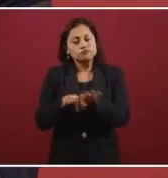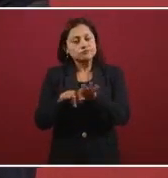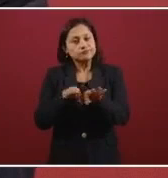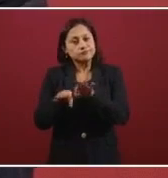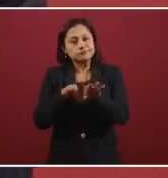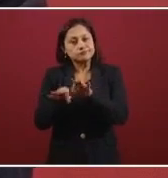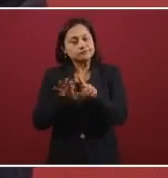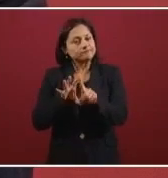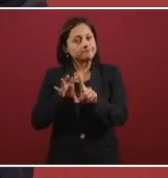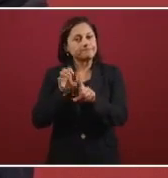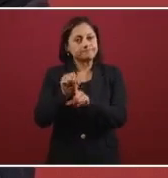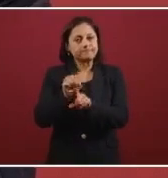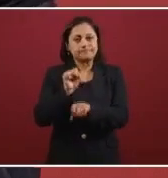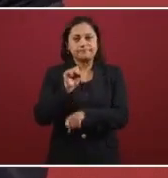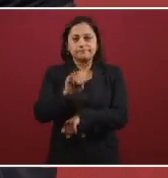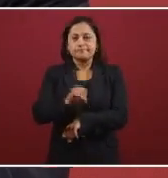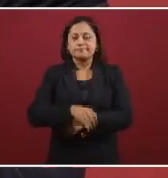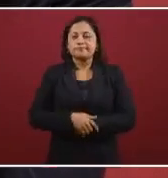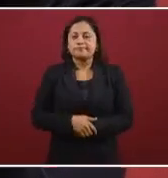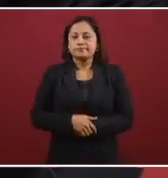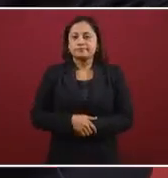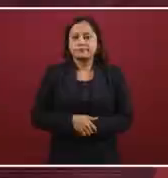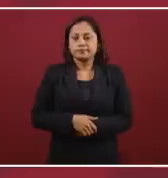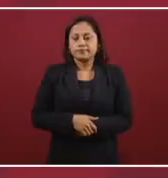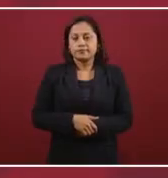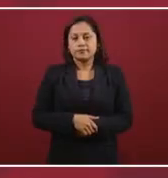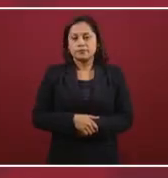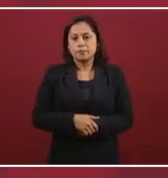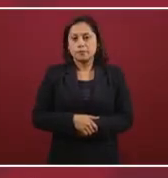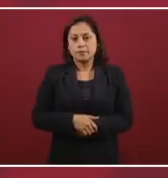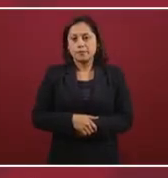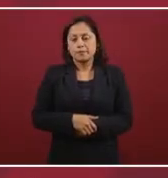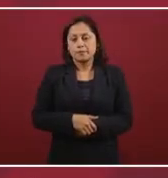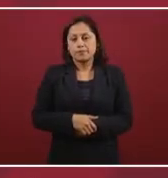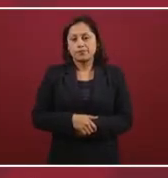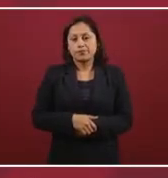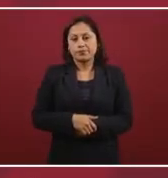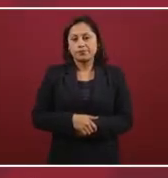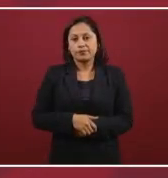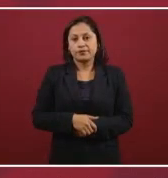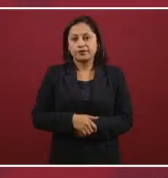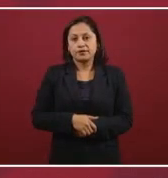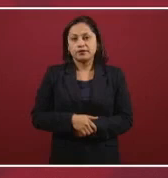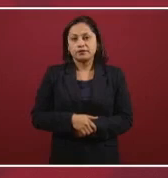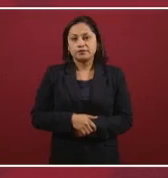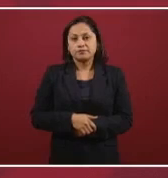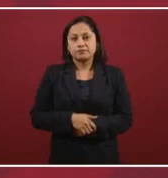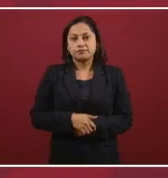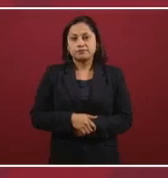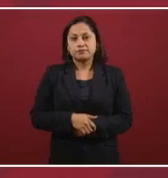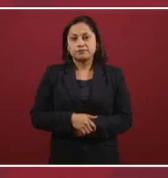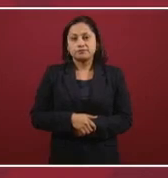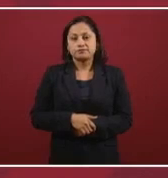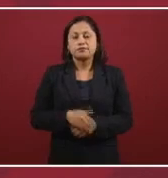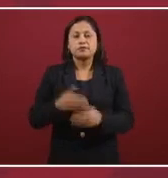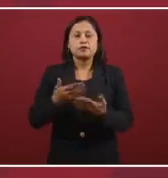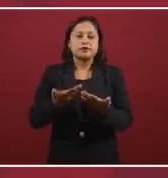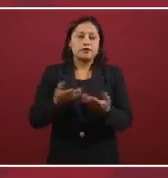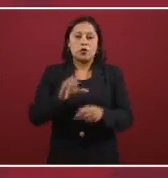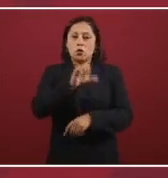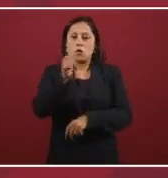9 meses y medio, y ahora con este atentado a las plantas en Arabia